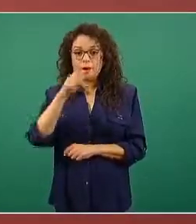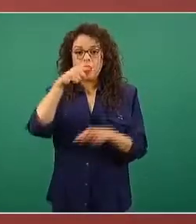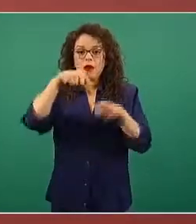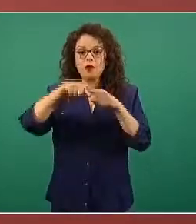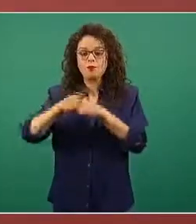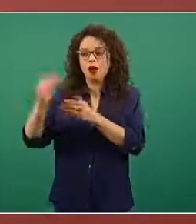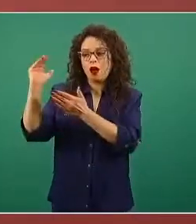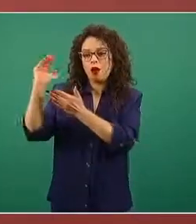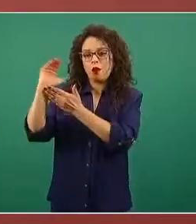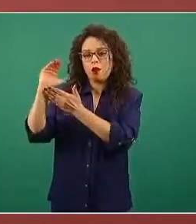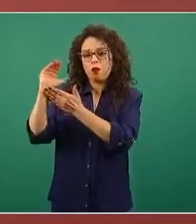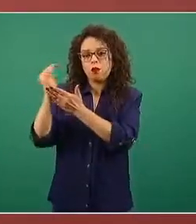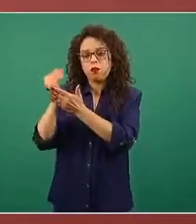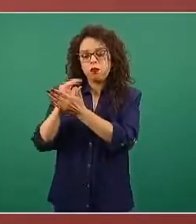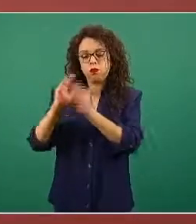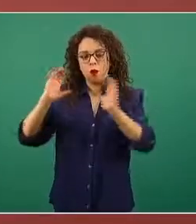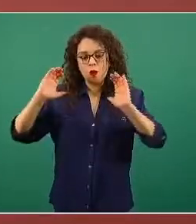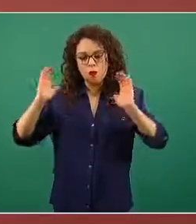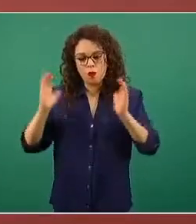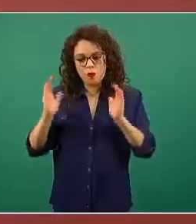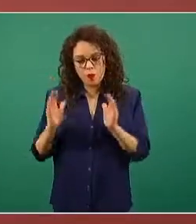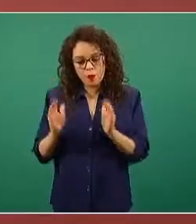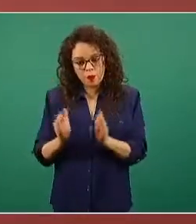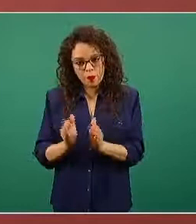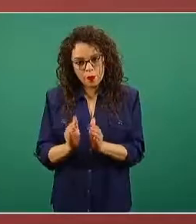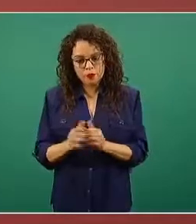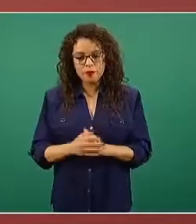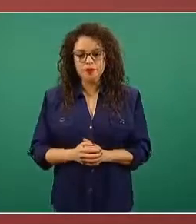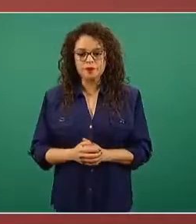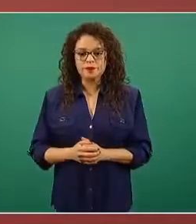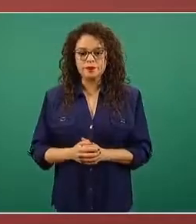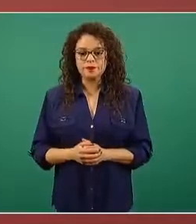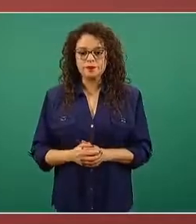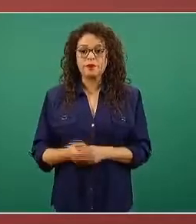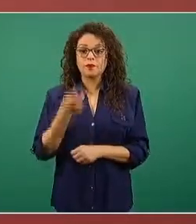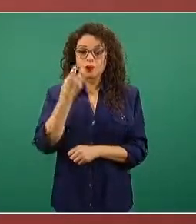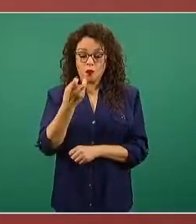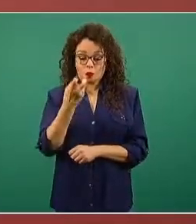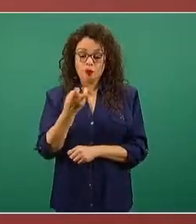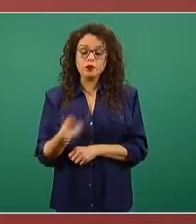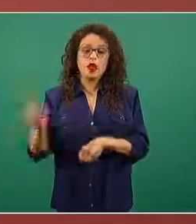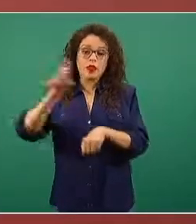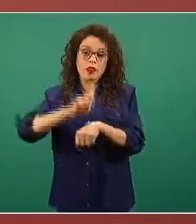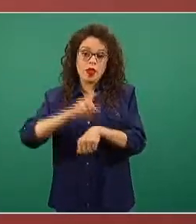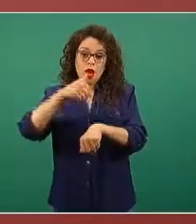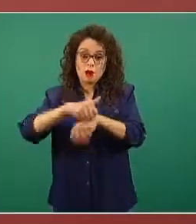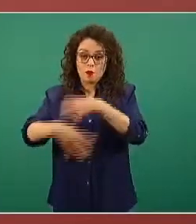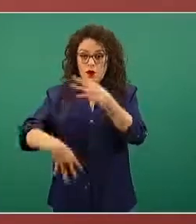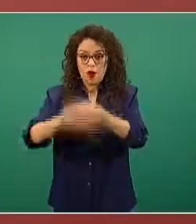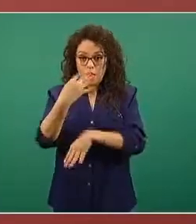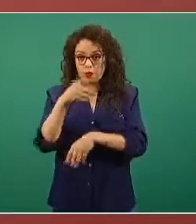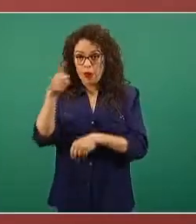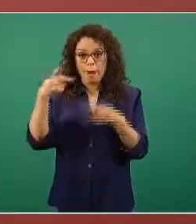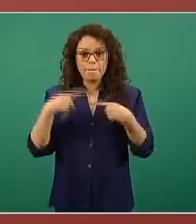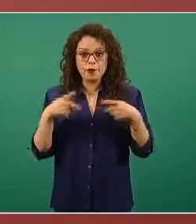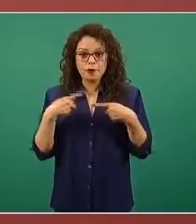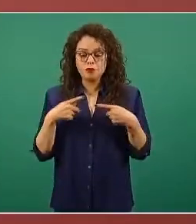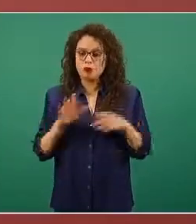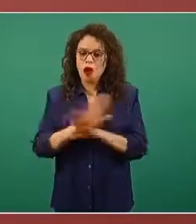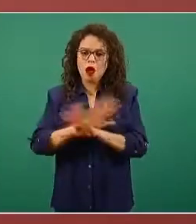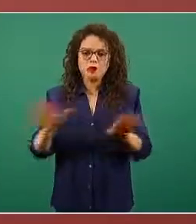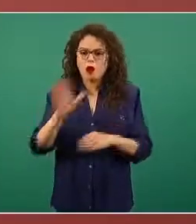esa capacidad de manera acelerada. De tal suerte que el día 14 la persona ya prácticamente no tiene